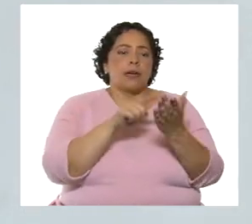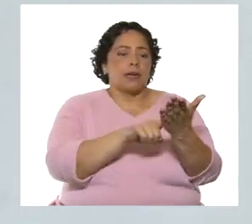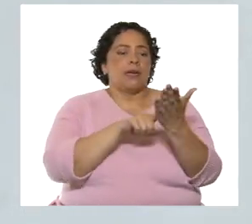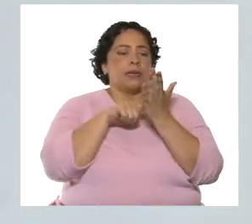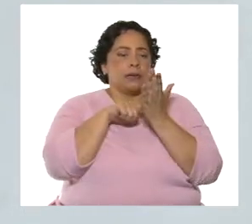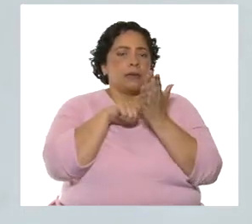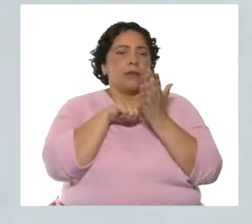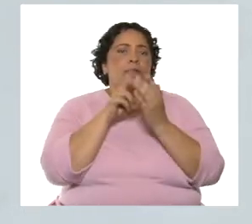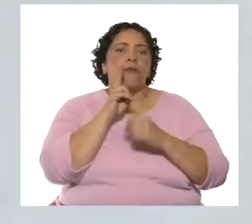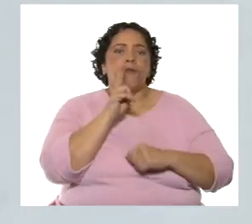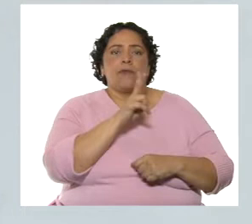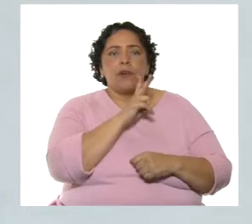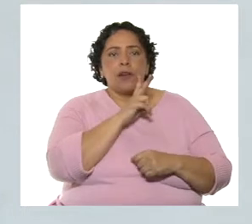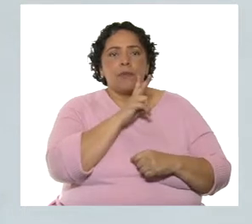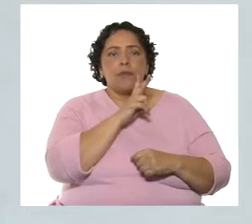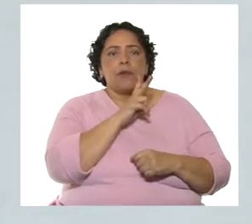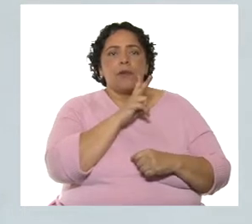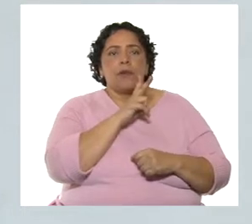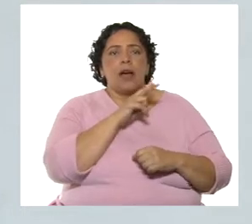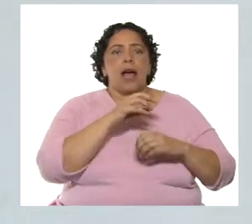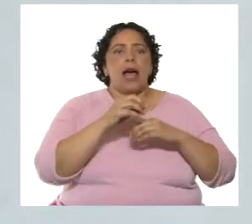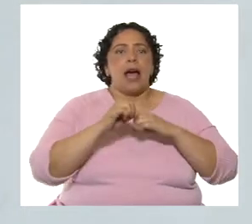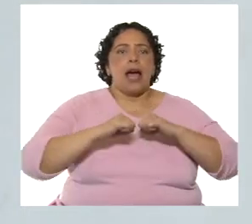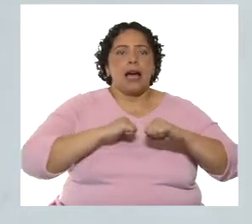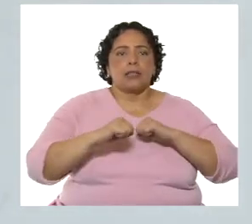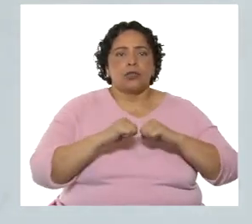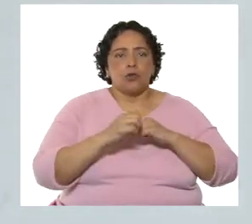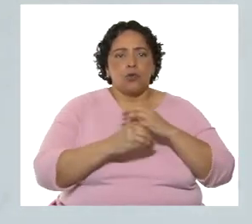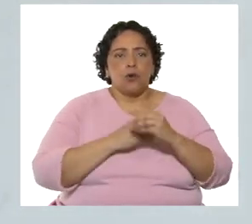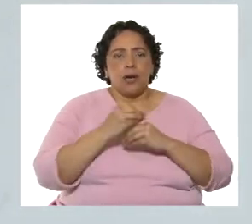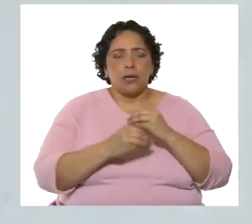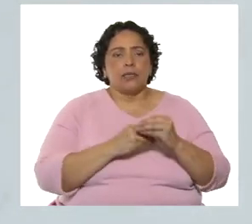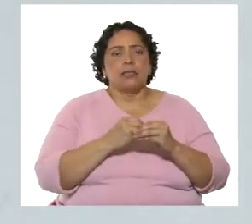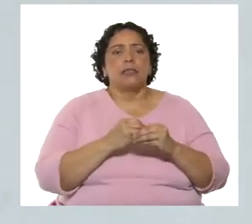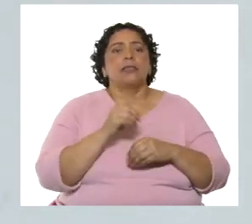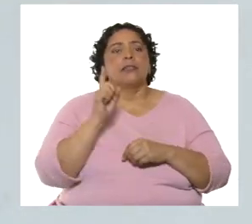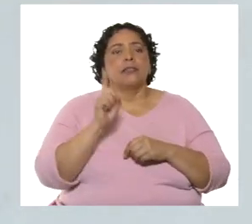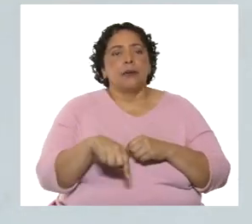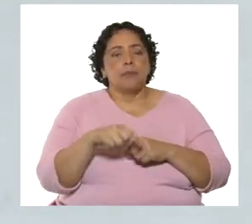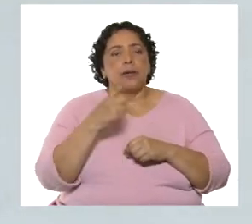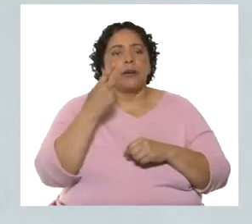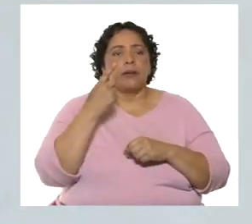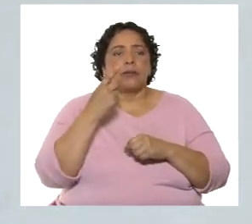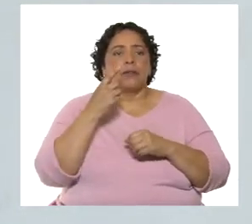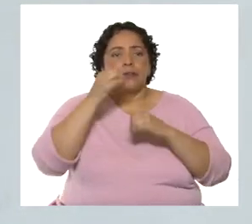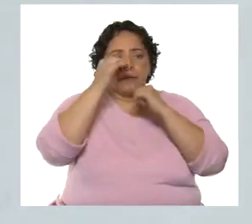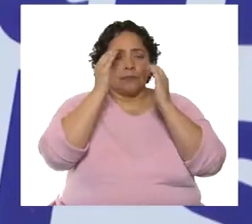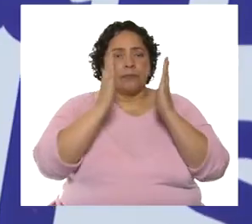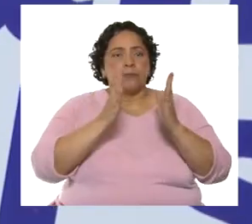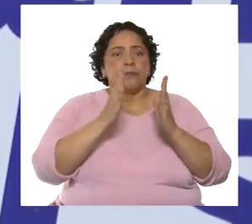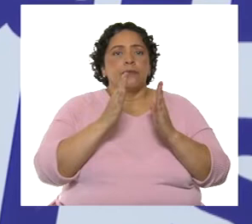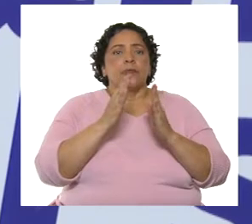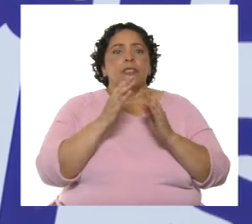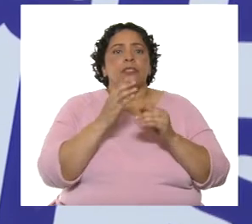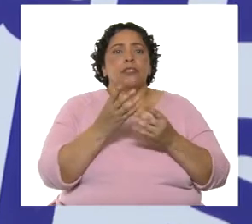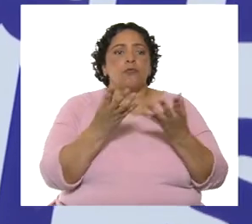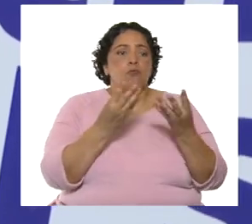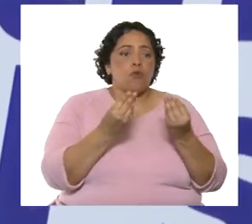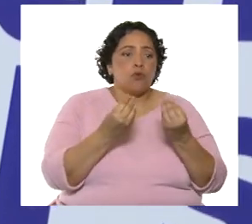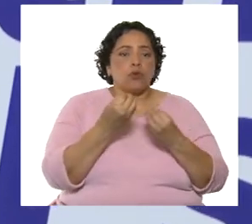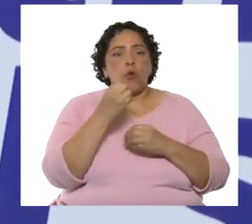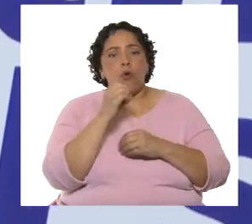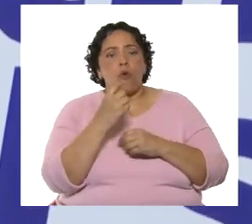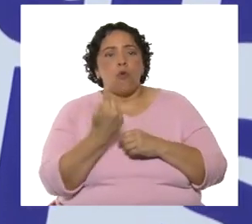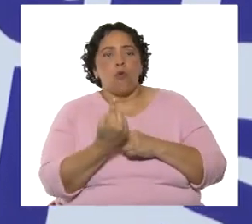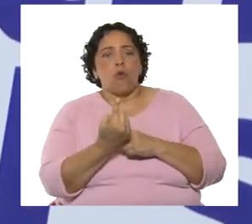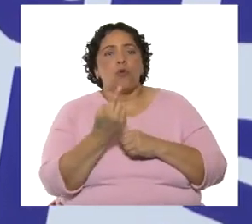indican el verbo, que es la acción como tal. Y tener en cuenta si estamos hablando en singular, plural, porque debe haber una